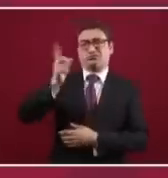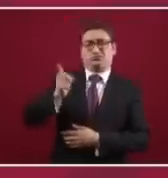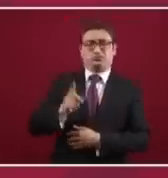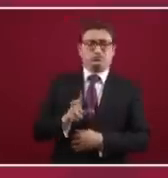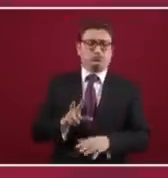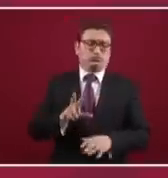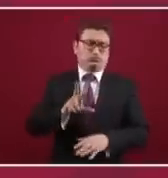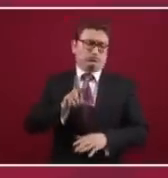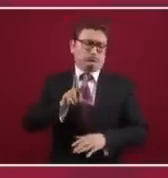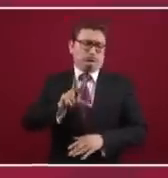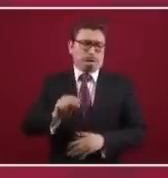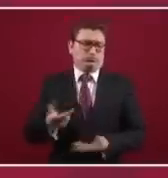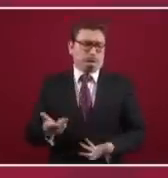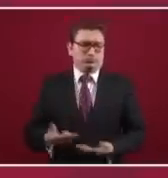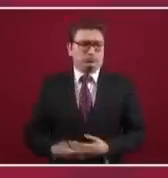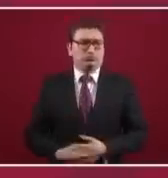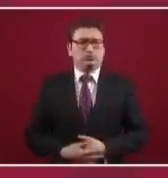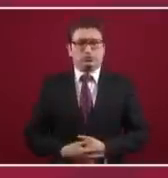en otros países